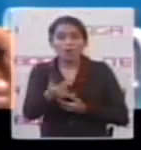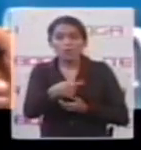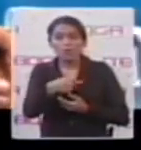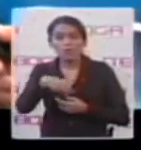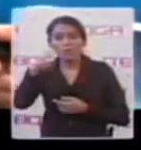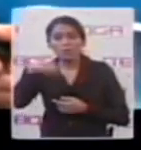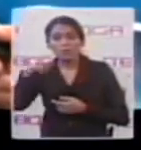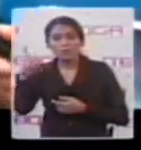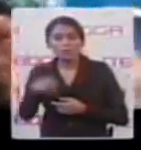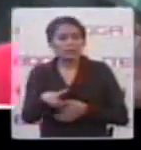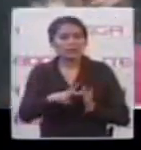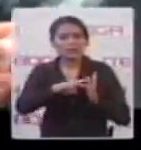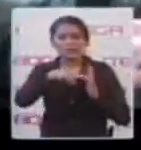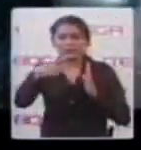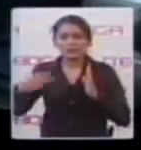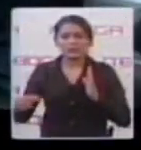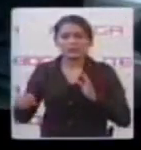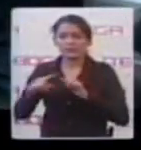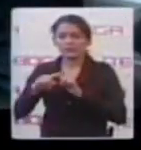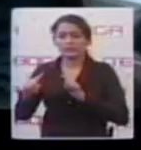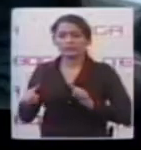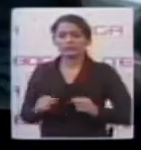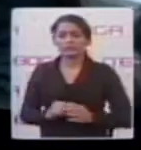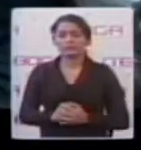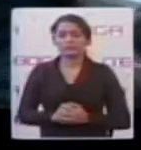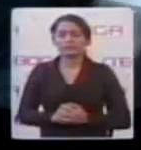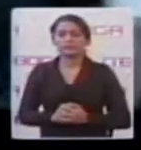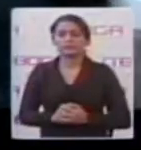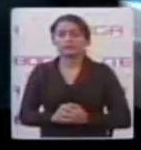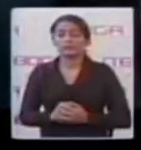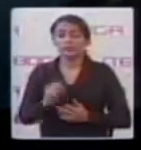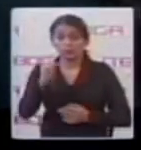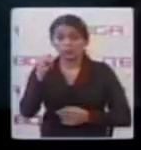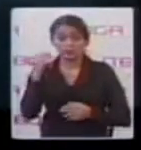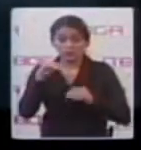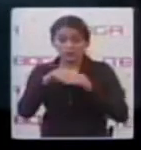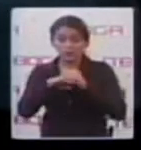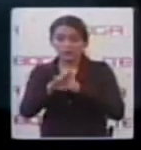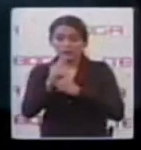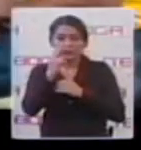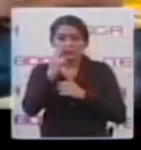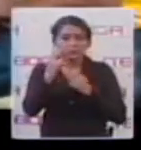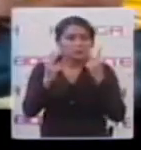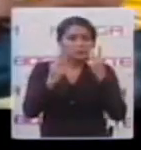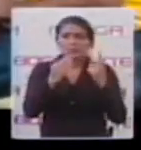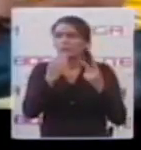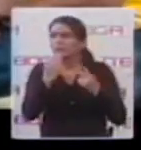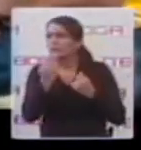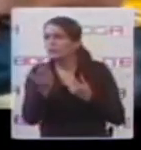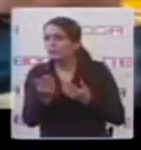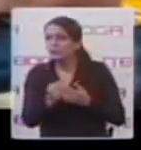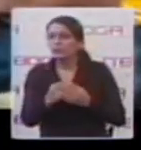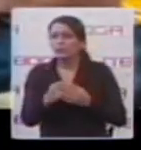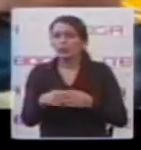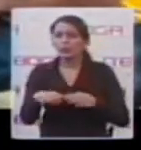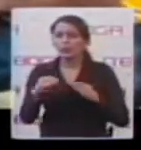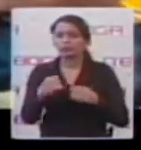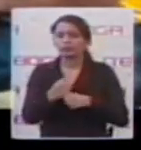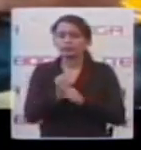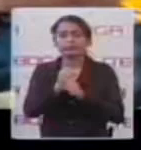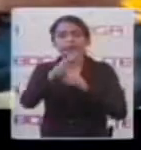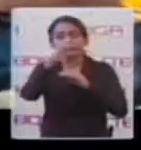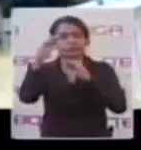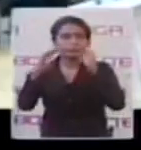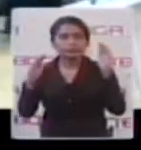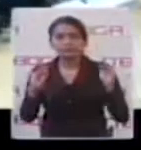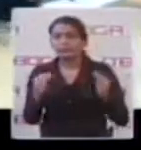la vida y la tecnología. Una de las características que usted va a encontrar en la tienda es el modelo tecnológico que permite potencializar